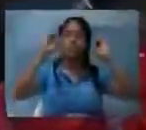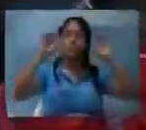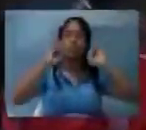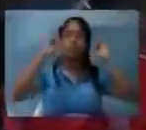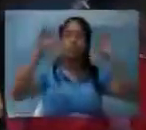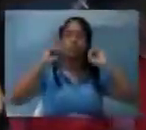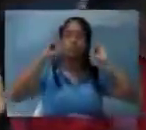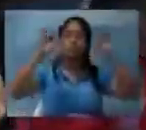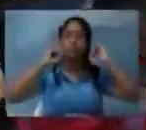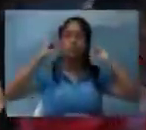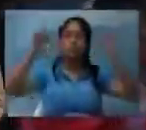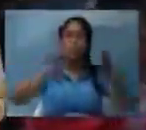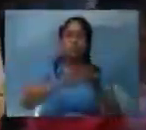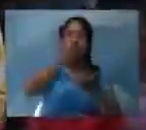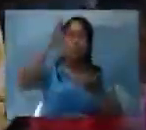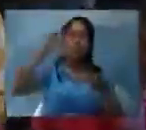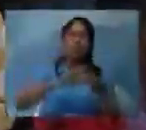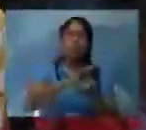Señor.